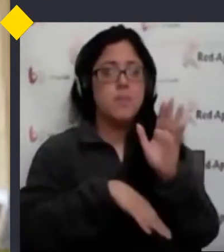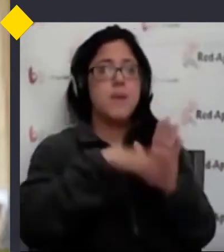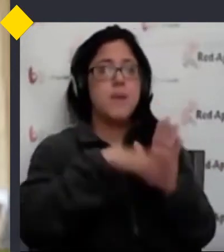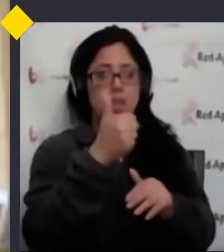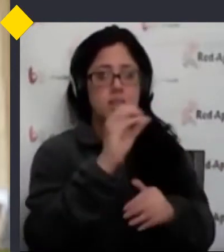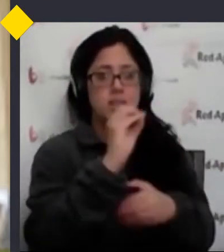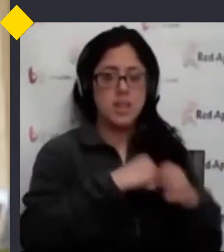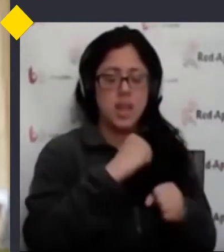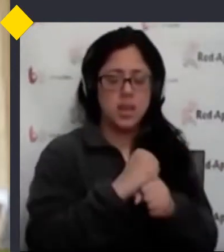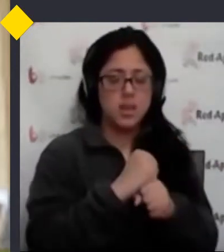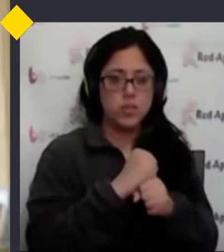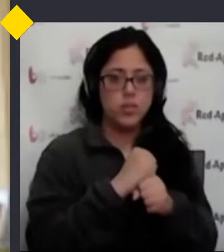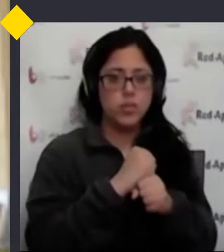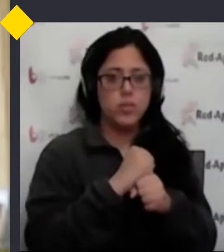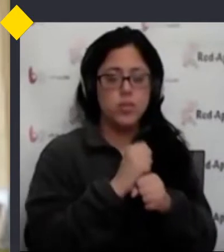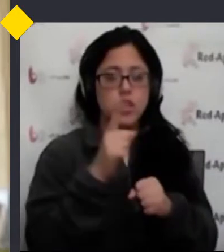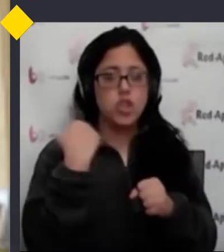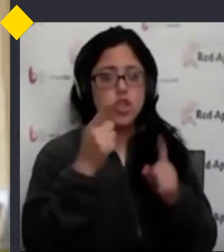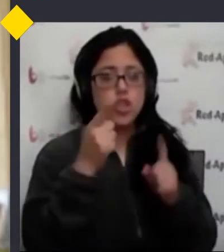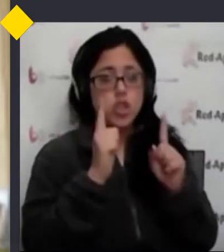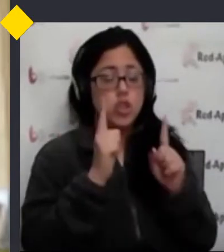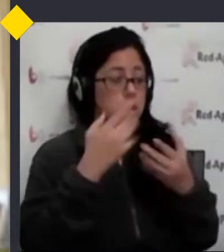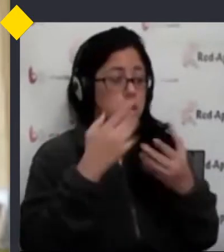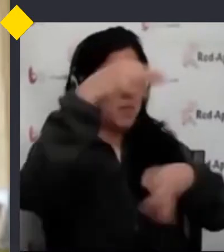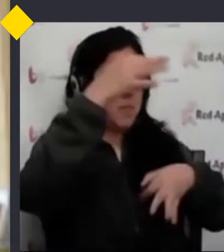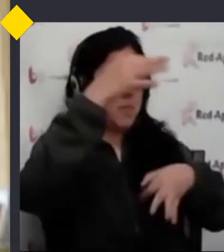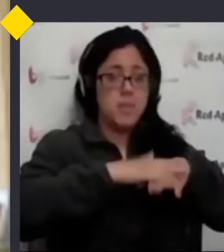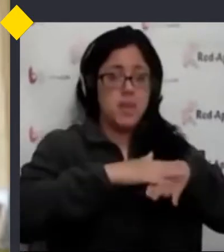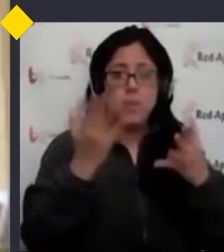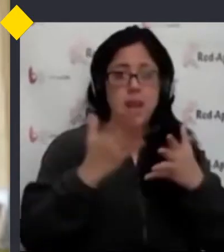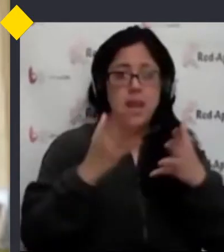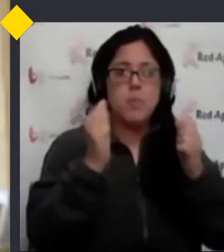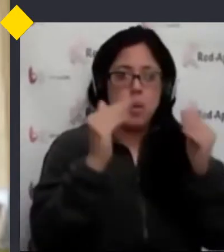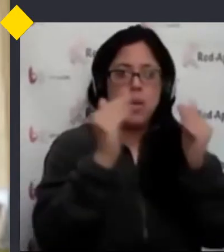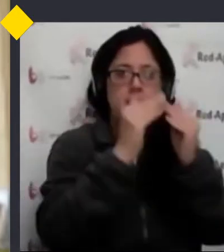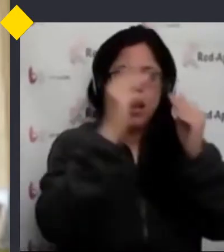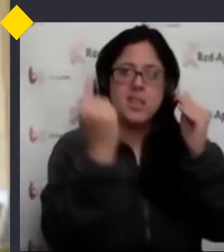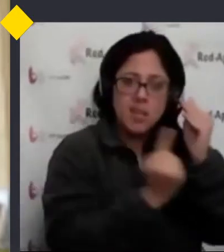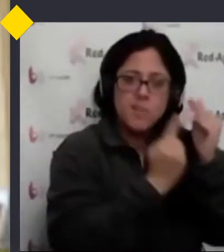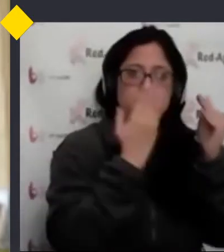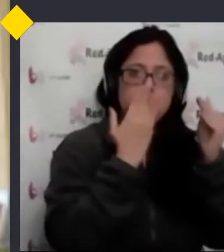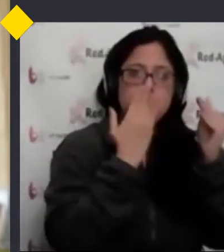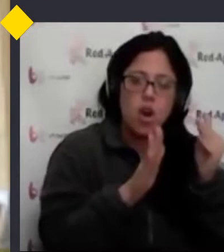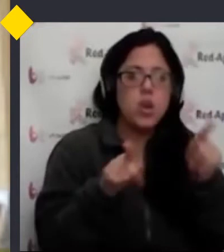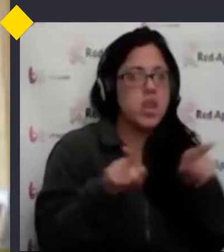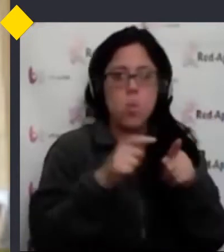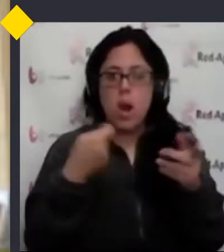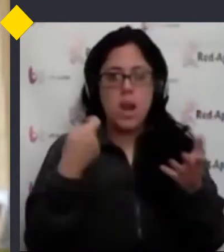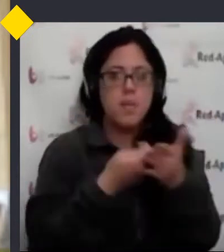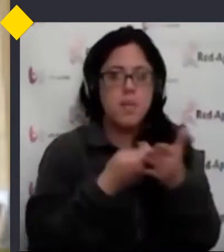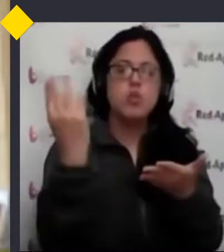años, nosotros le diéramos un permiso especial para que se quedaran en sus casas desde marzo, que seguimos pagando el sueldo durante todos estos